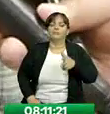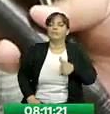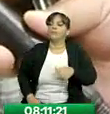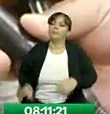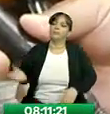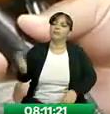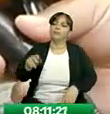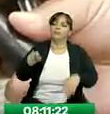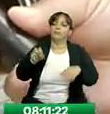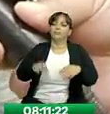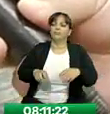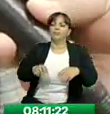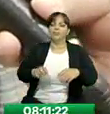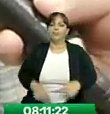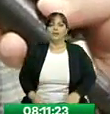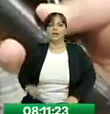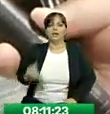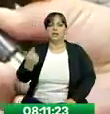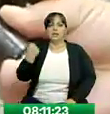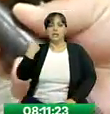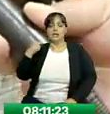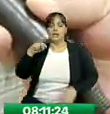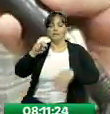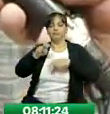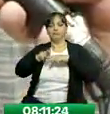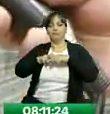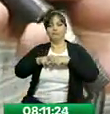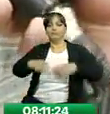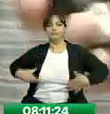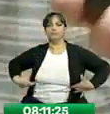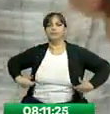hice una carrera en el cantón durán 112 durante